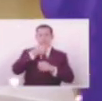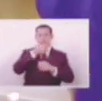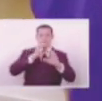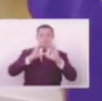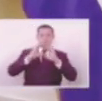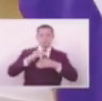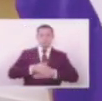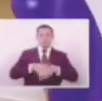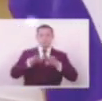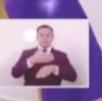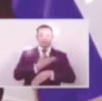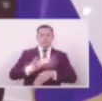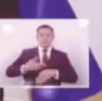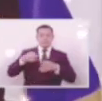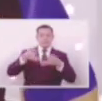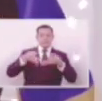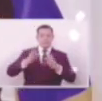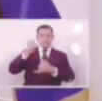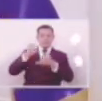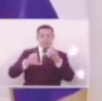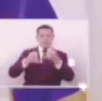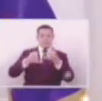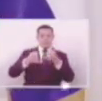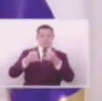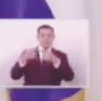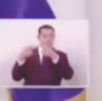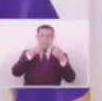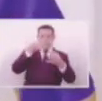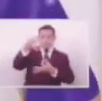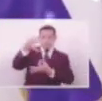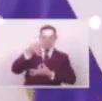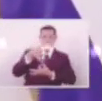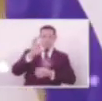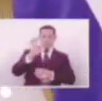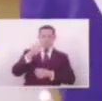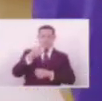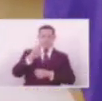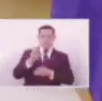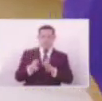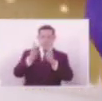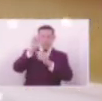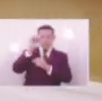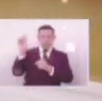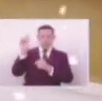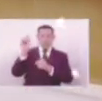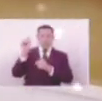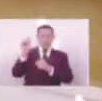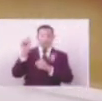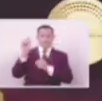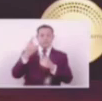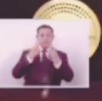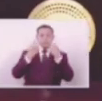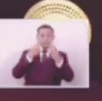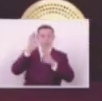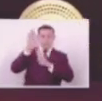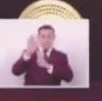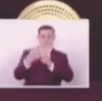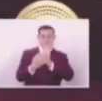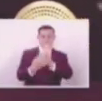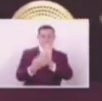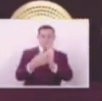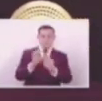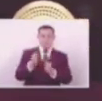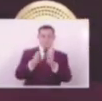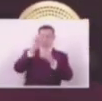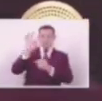prensa presidente y de esta manera culminamos esta recepción de correspondencia por parte de la fiscalía general de la república que nos visitó el señor fiscal